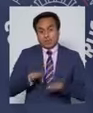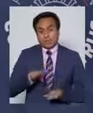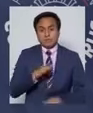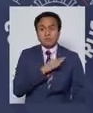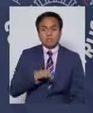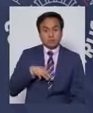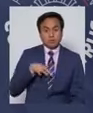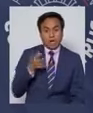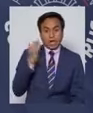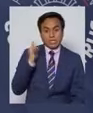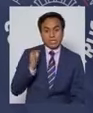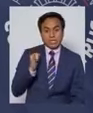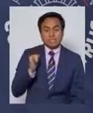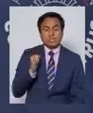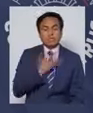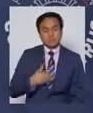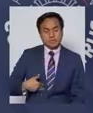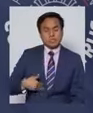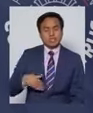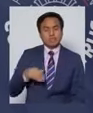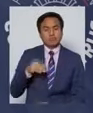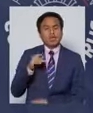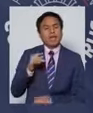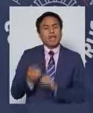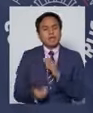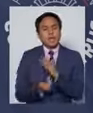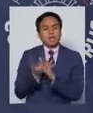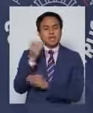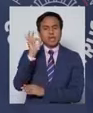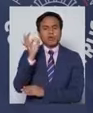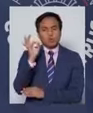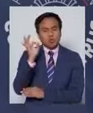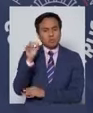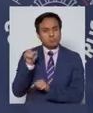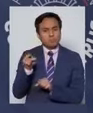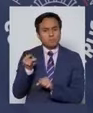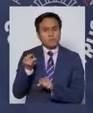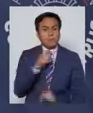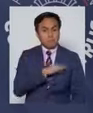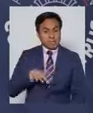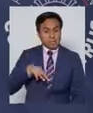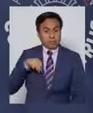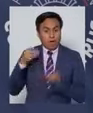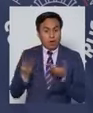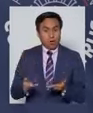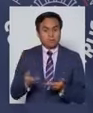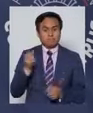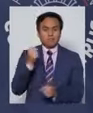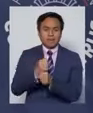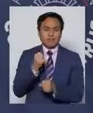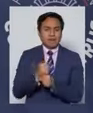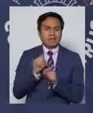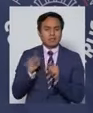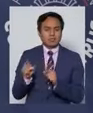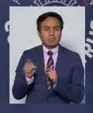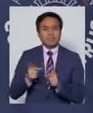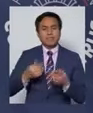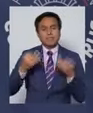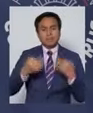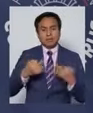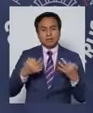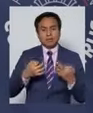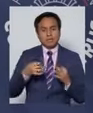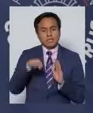ministro estuvo con nosotros y el presidente durante toda la mañana en reuniones. El ministro en este momento se encuentra trabajando,